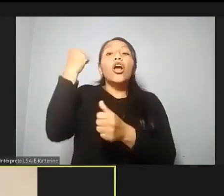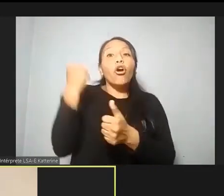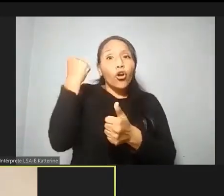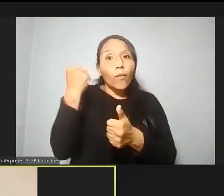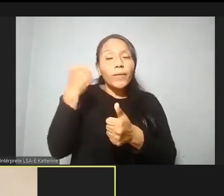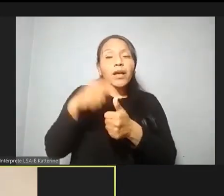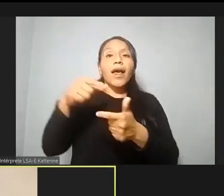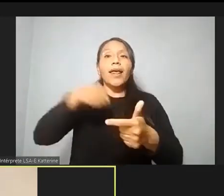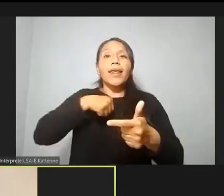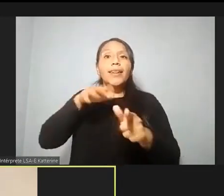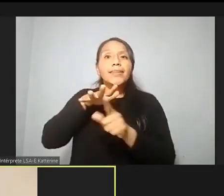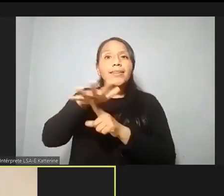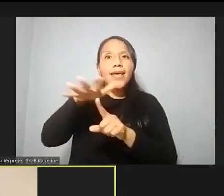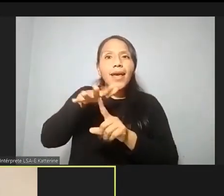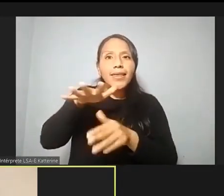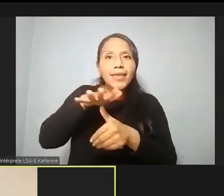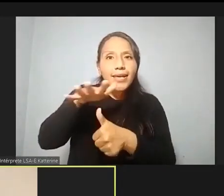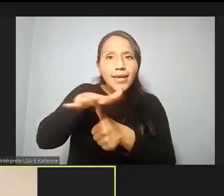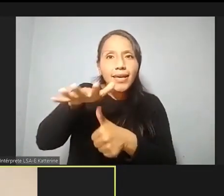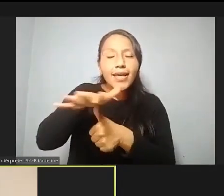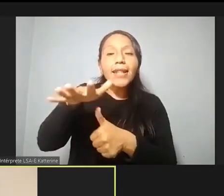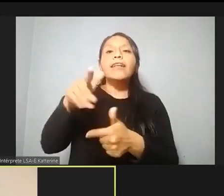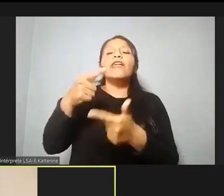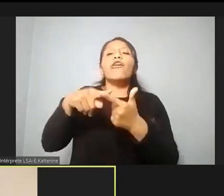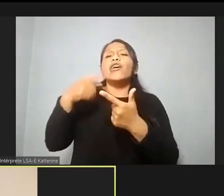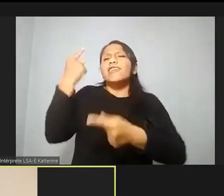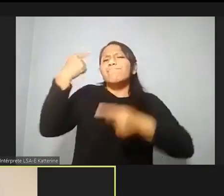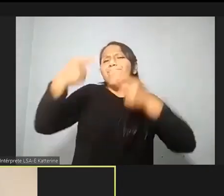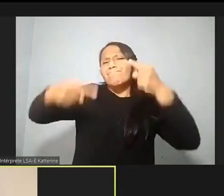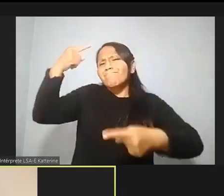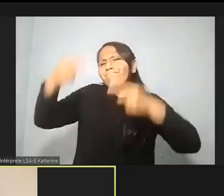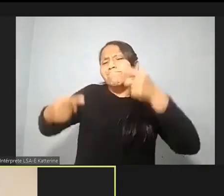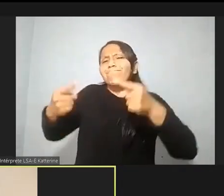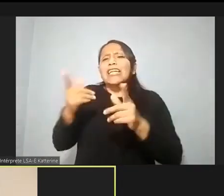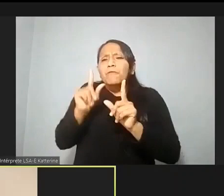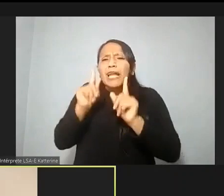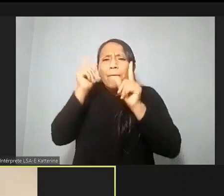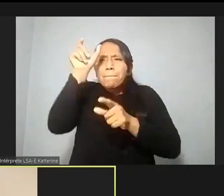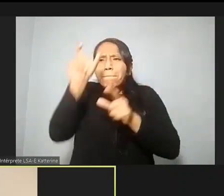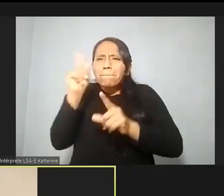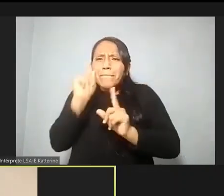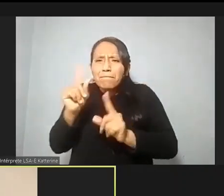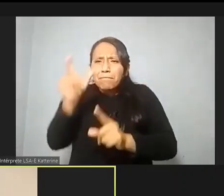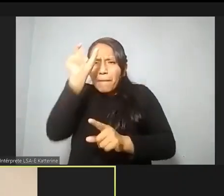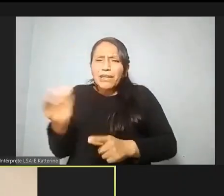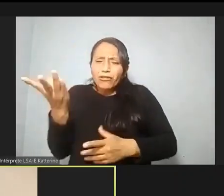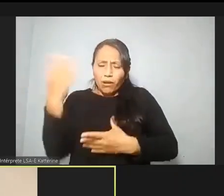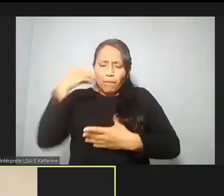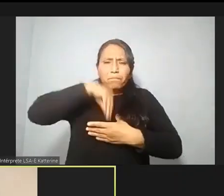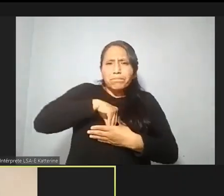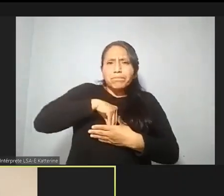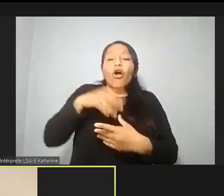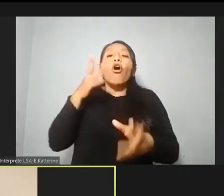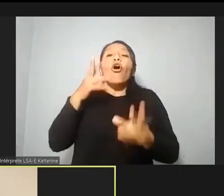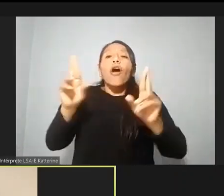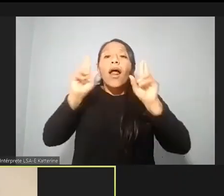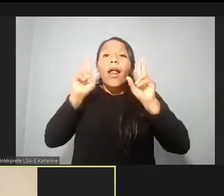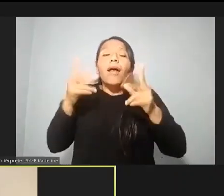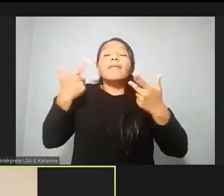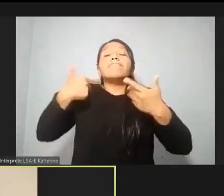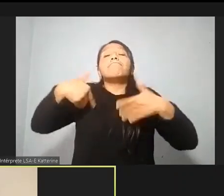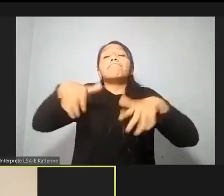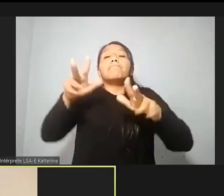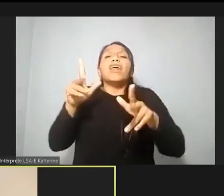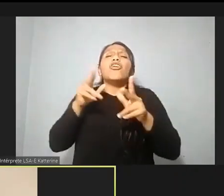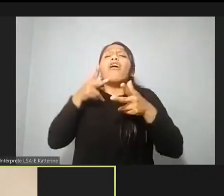género y en las demás posibles intersecciones que pueden confluir en una persona. Ojalá llegue el día en el que no debamos hablar de